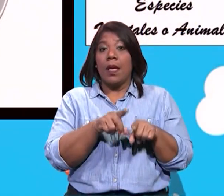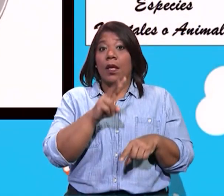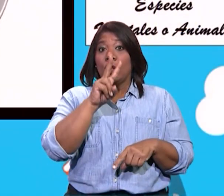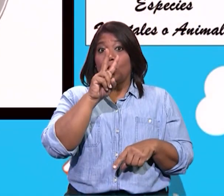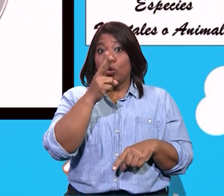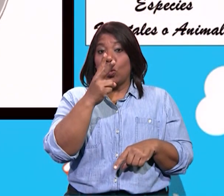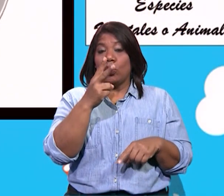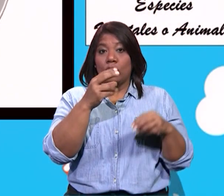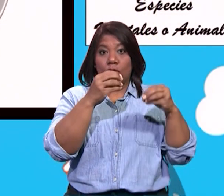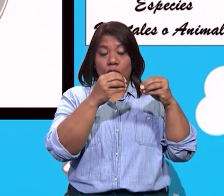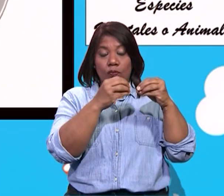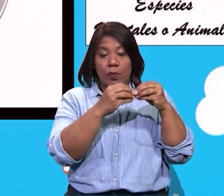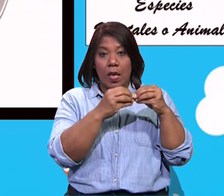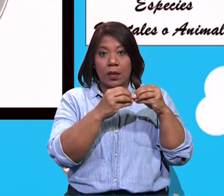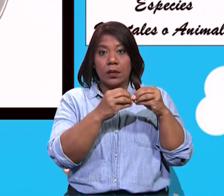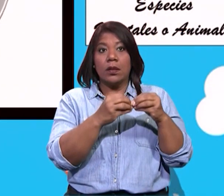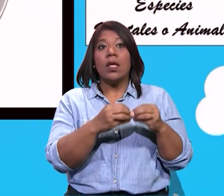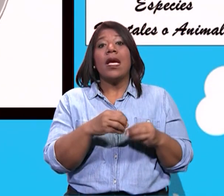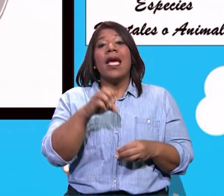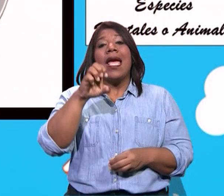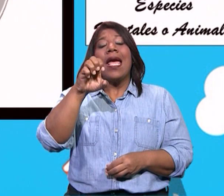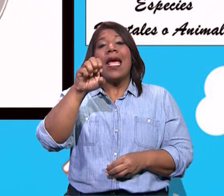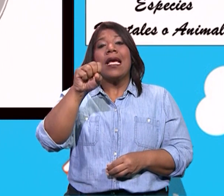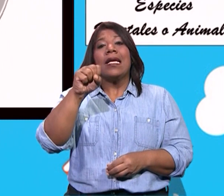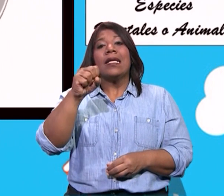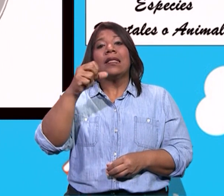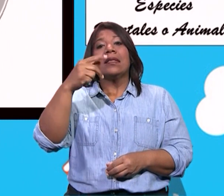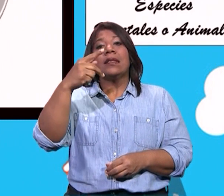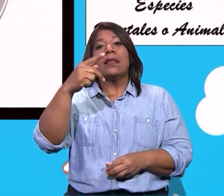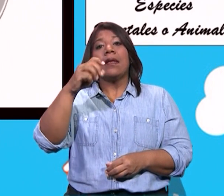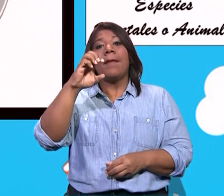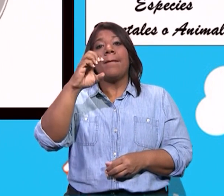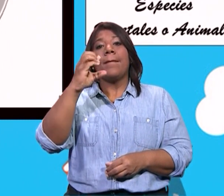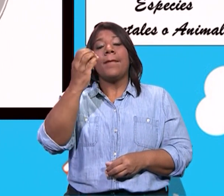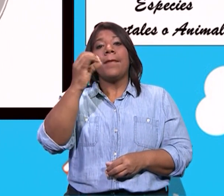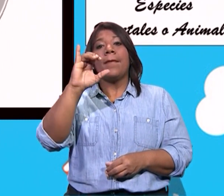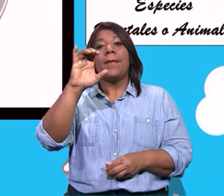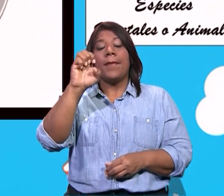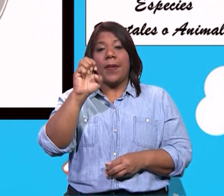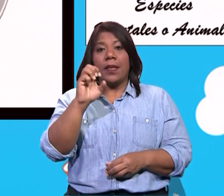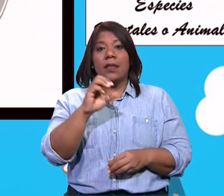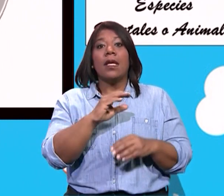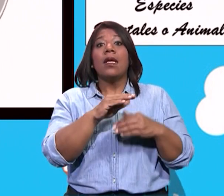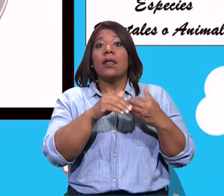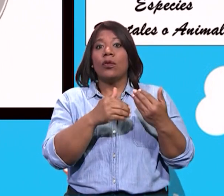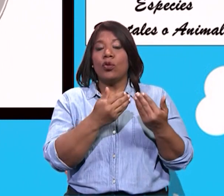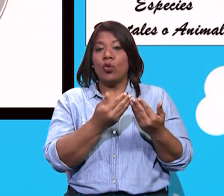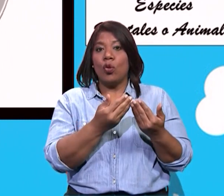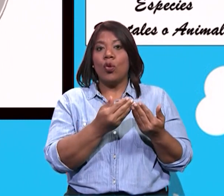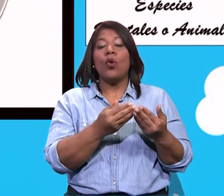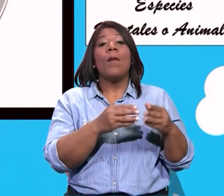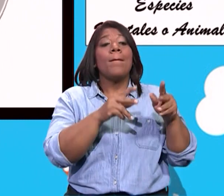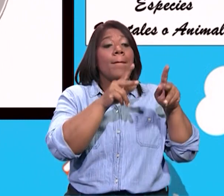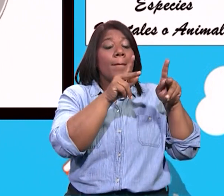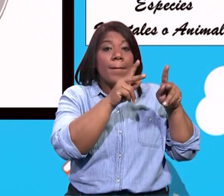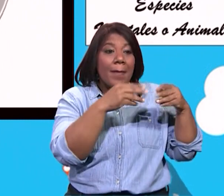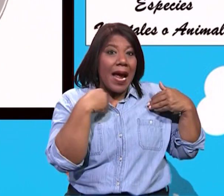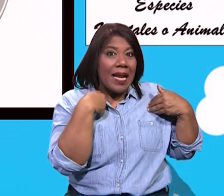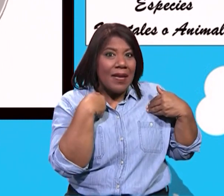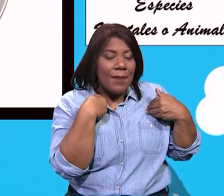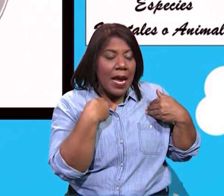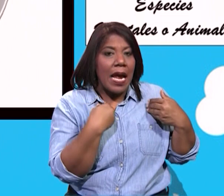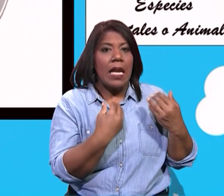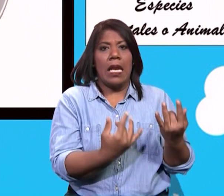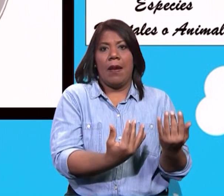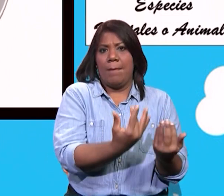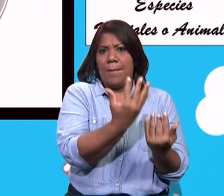del ciclo de vida. Una especie. ¿Qué es una especie? Una especie es un conjunto de seres con características